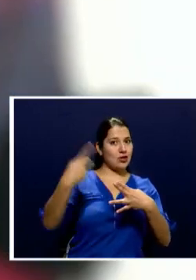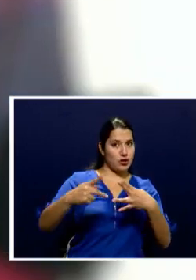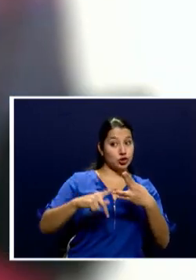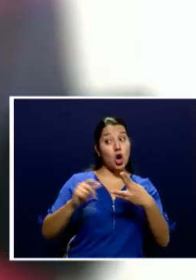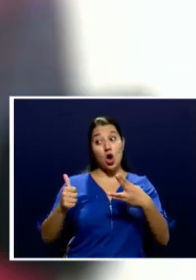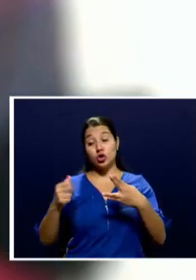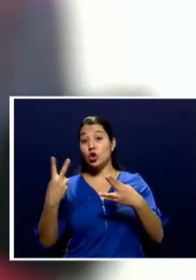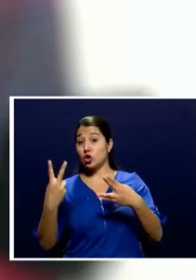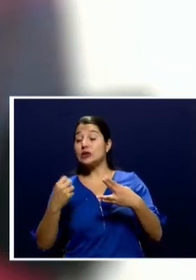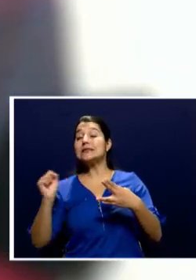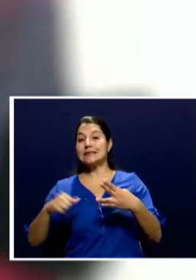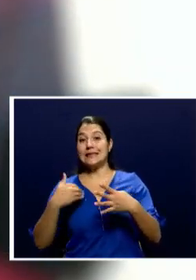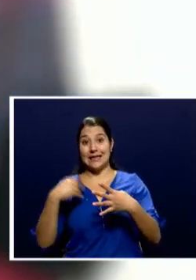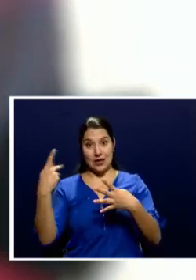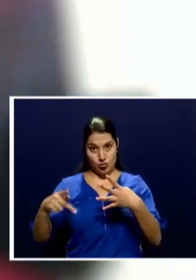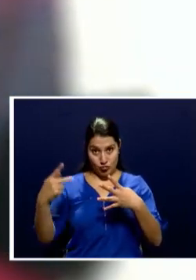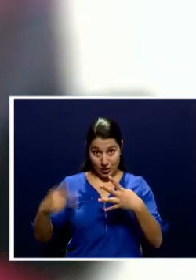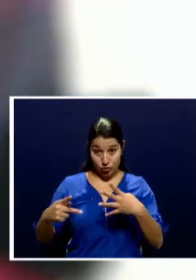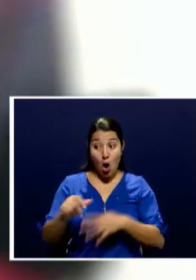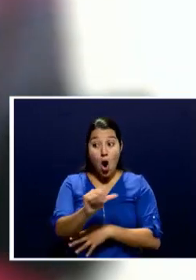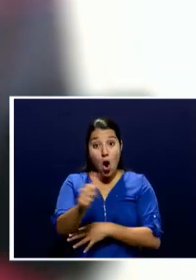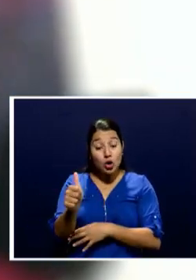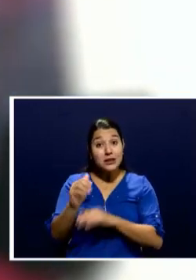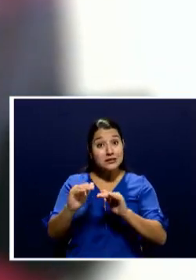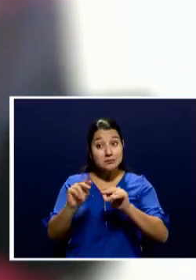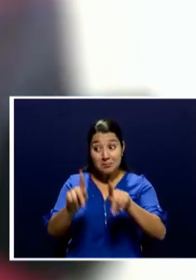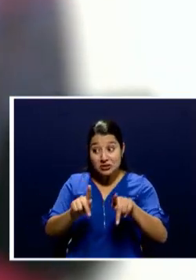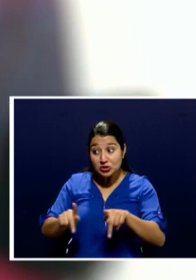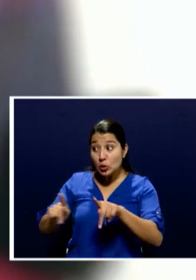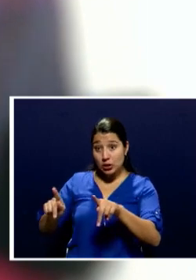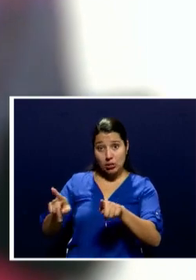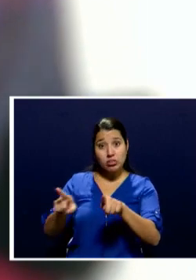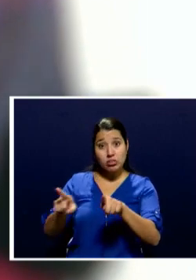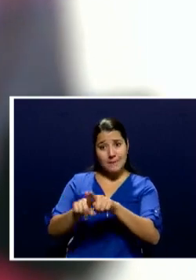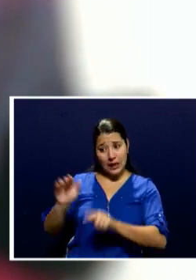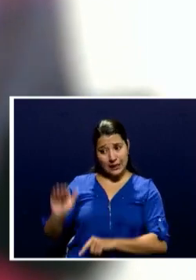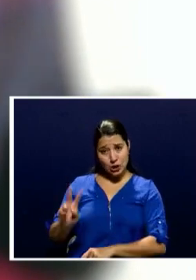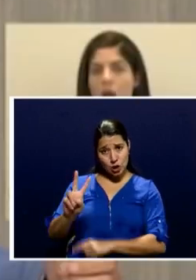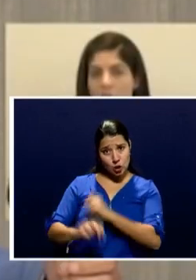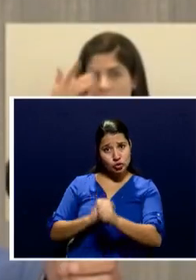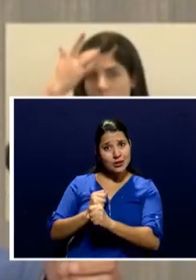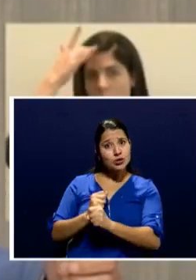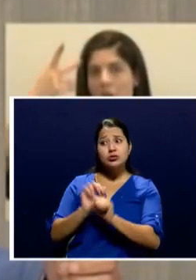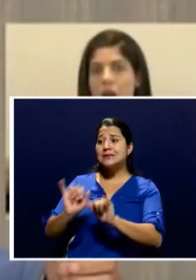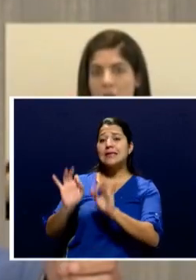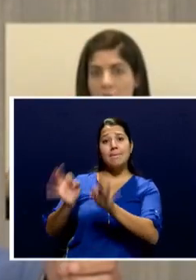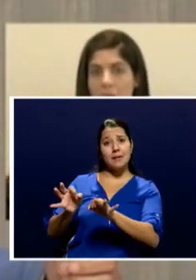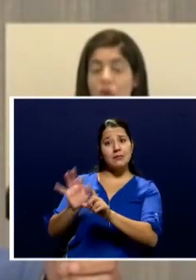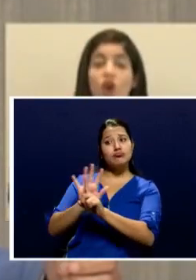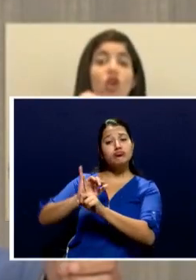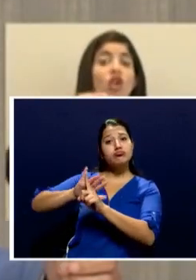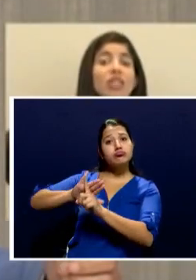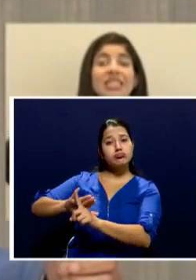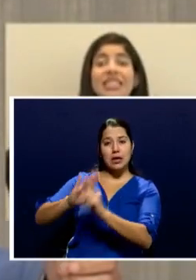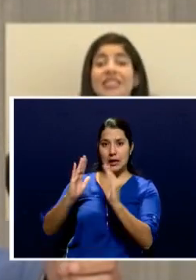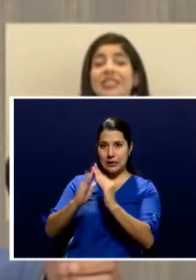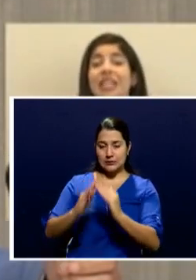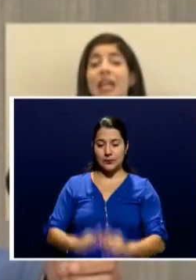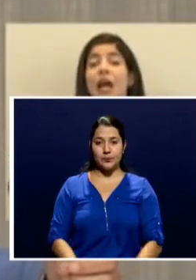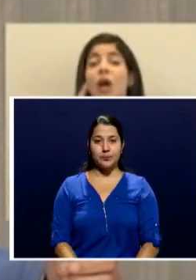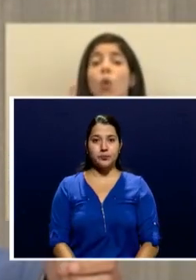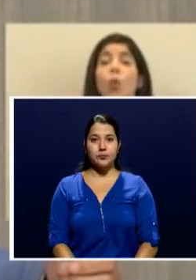los pacientes, incluyendo el menor de 2 años, permanecen estables y en aislamiento domiciliar. No significa que